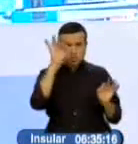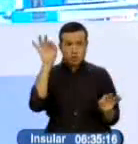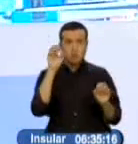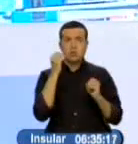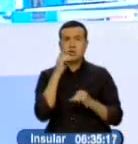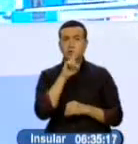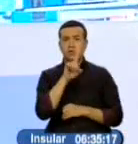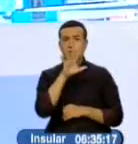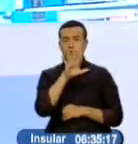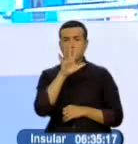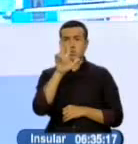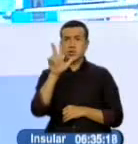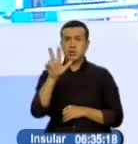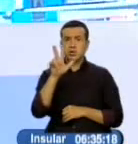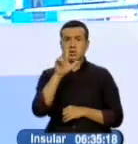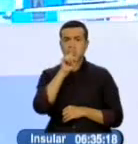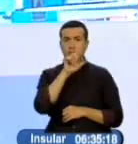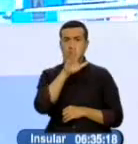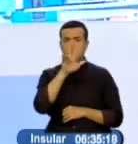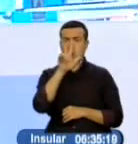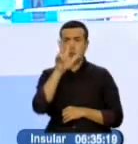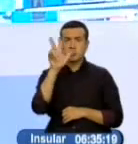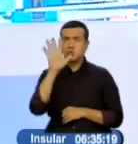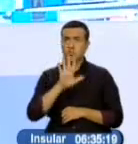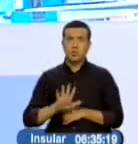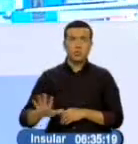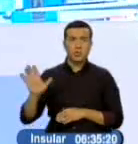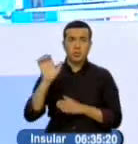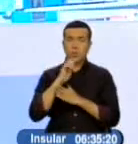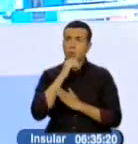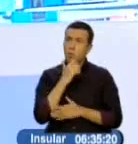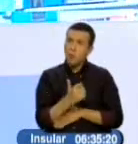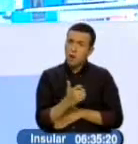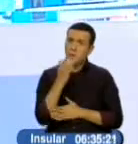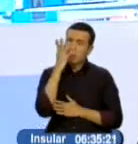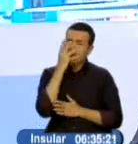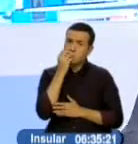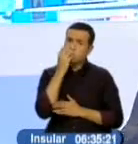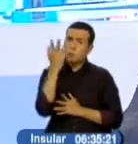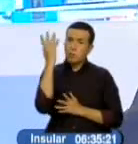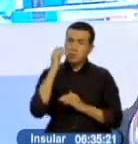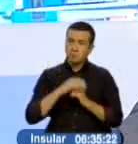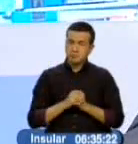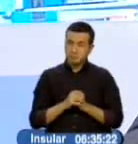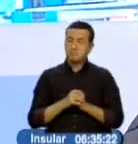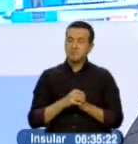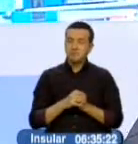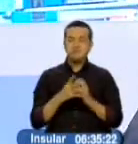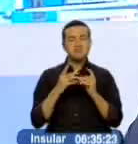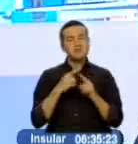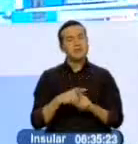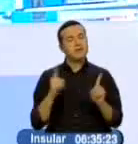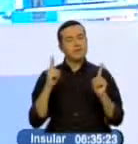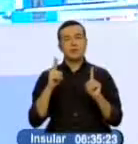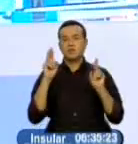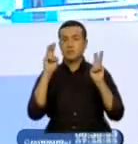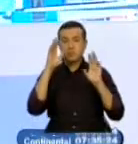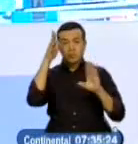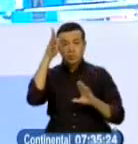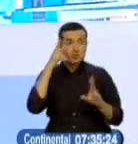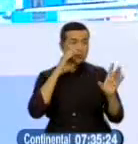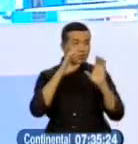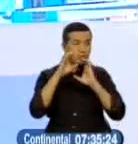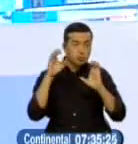tiene 153 de estos centros en el Ecuador. ¡Qué maravilla!, ¿no? O sea, tenemos una plataforma muy distinta. Y cuando hablas con los